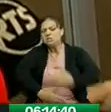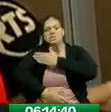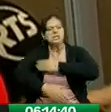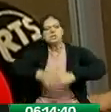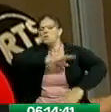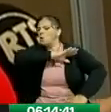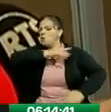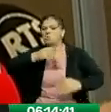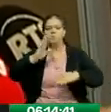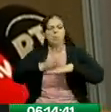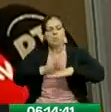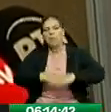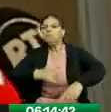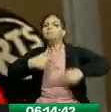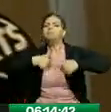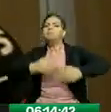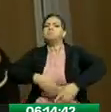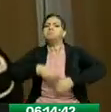hora de narrar todo lo que pasó,